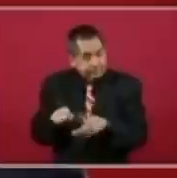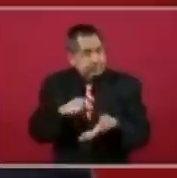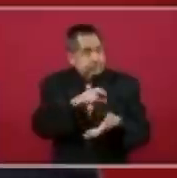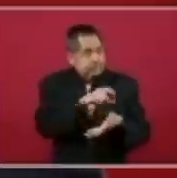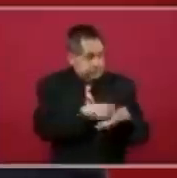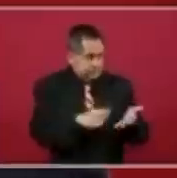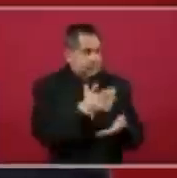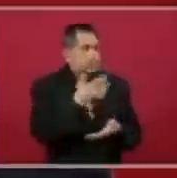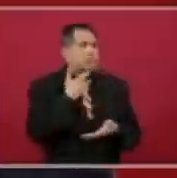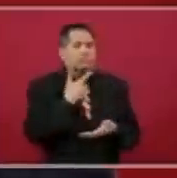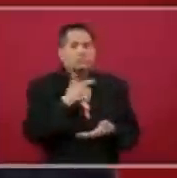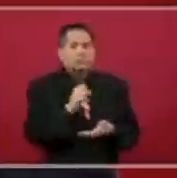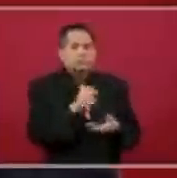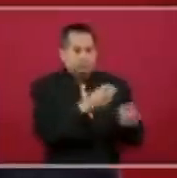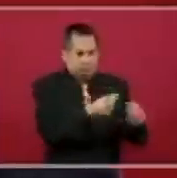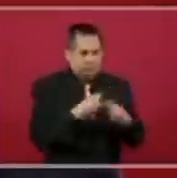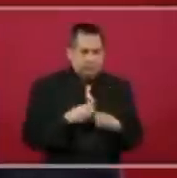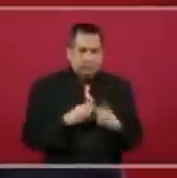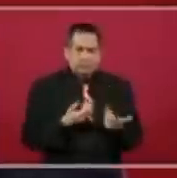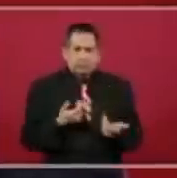gas